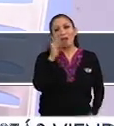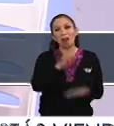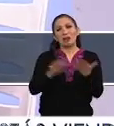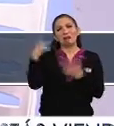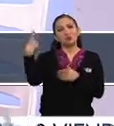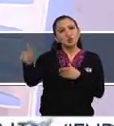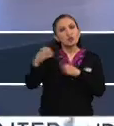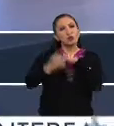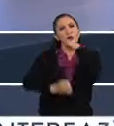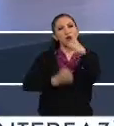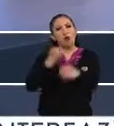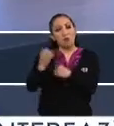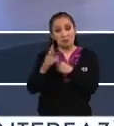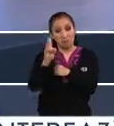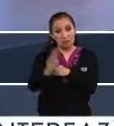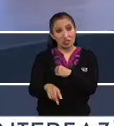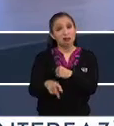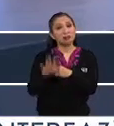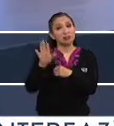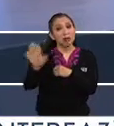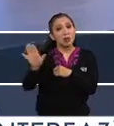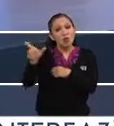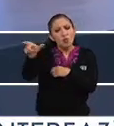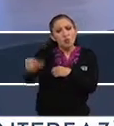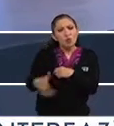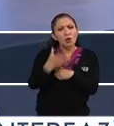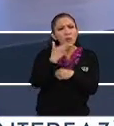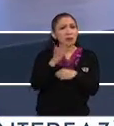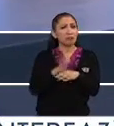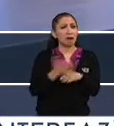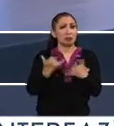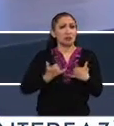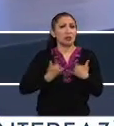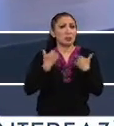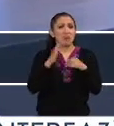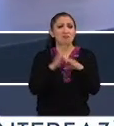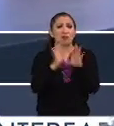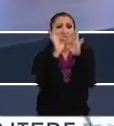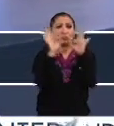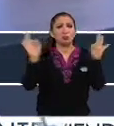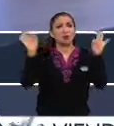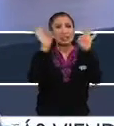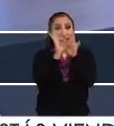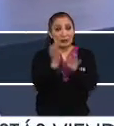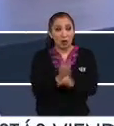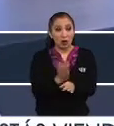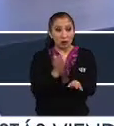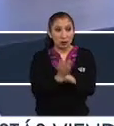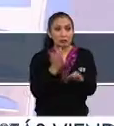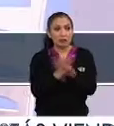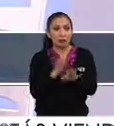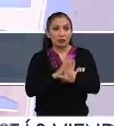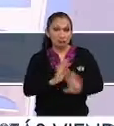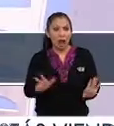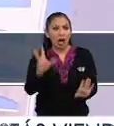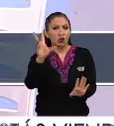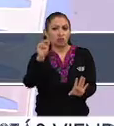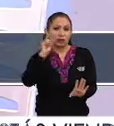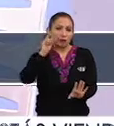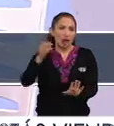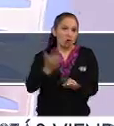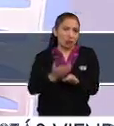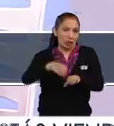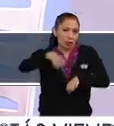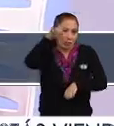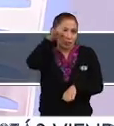leyendo, me atrevo a decirlo, a uno de los poetas jóvenes más importantes de ahora, aunque sea ya un ochentón.